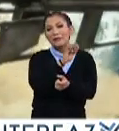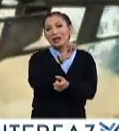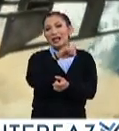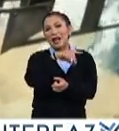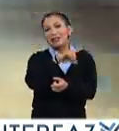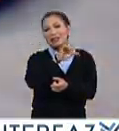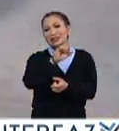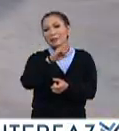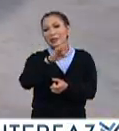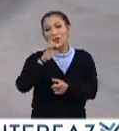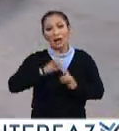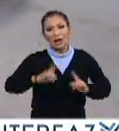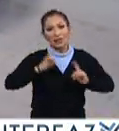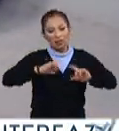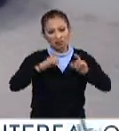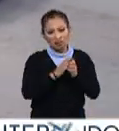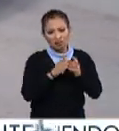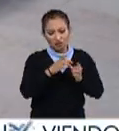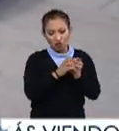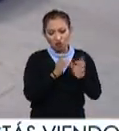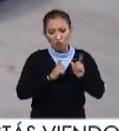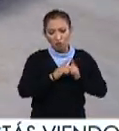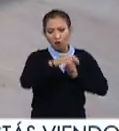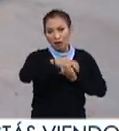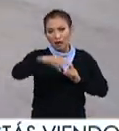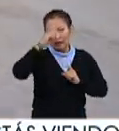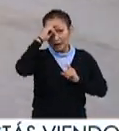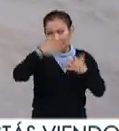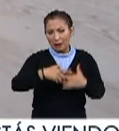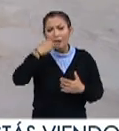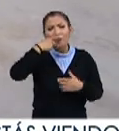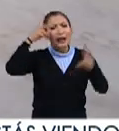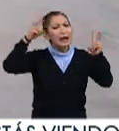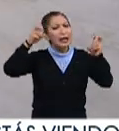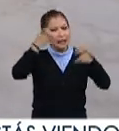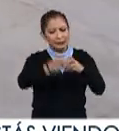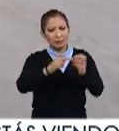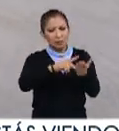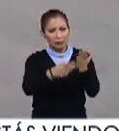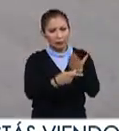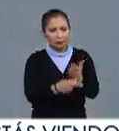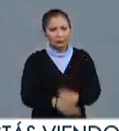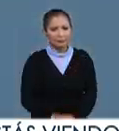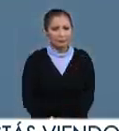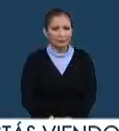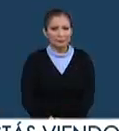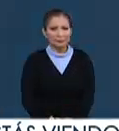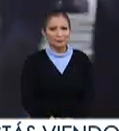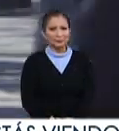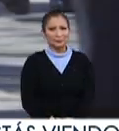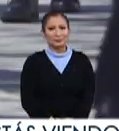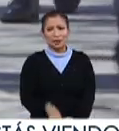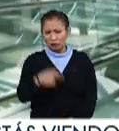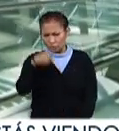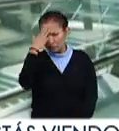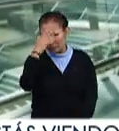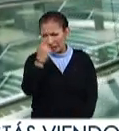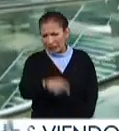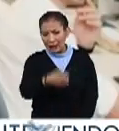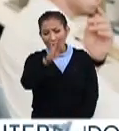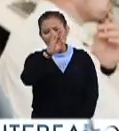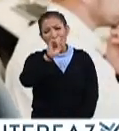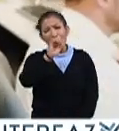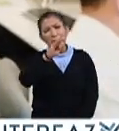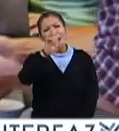Fernández Sabido, gerente del Consorcio de Inteligencia Artificial, para hablarnos sobre este proyecto. ¿Sabes qué es